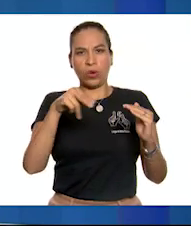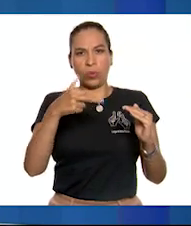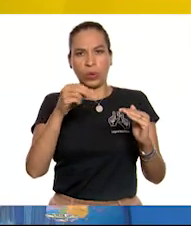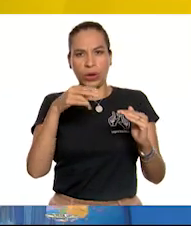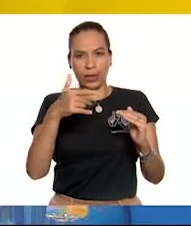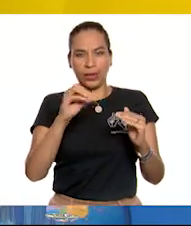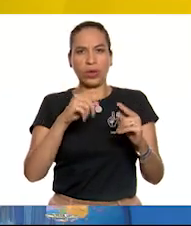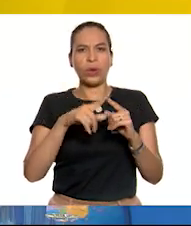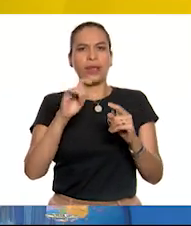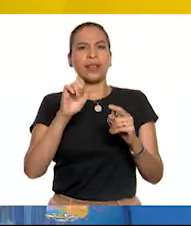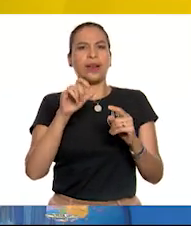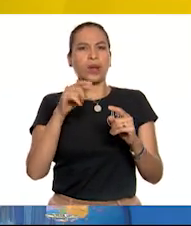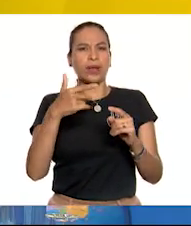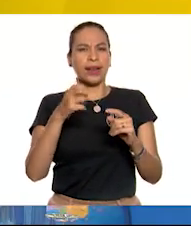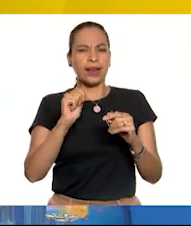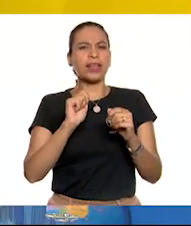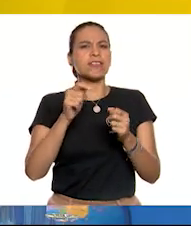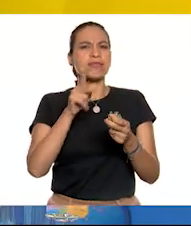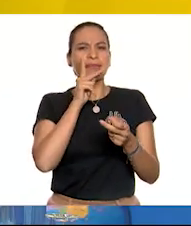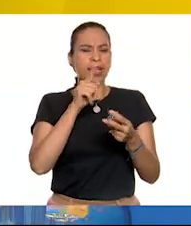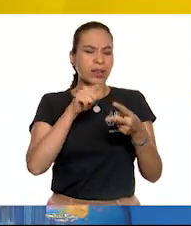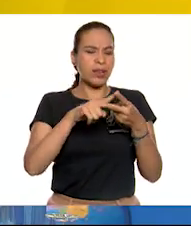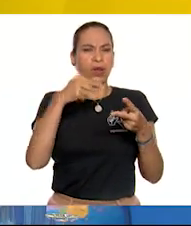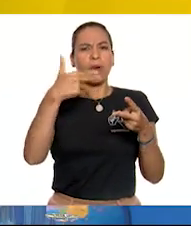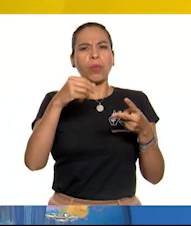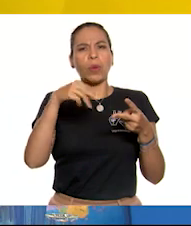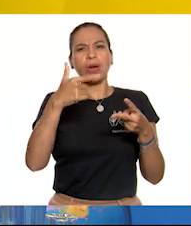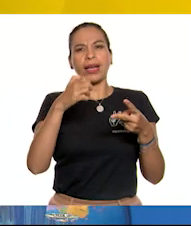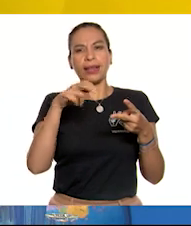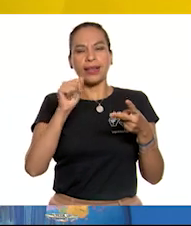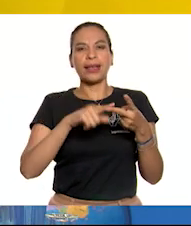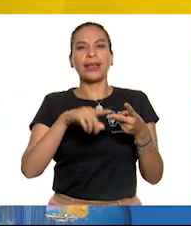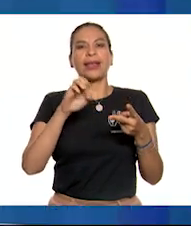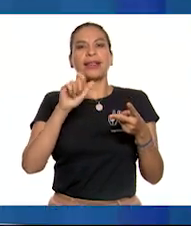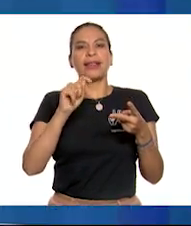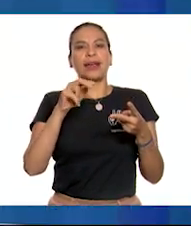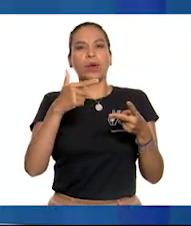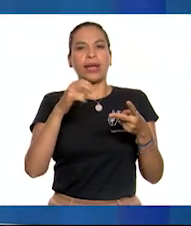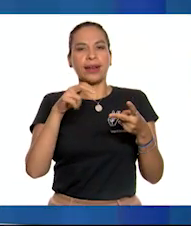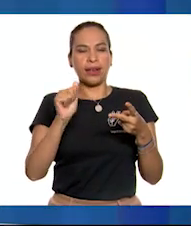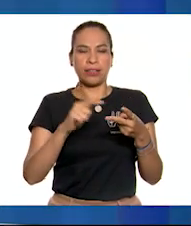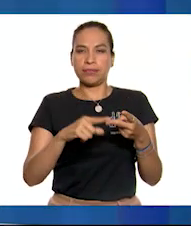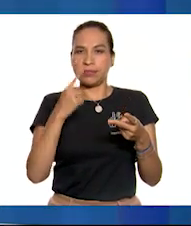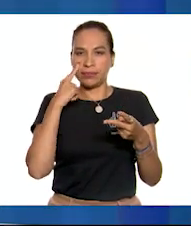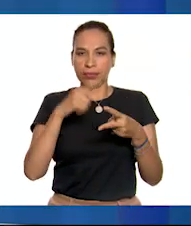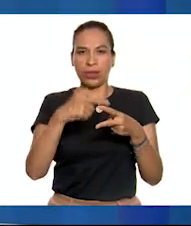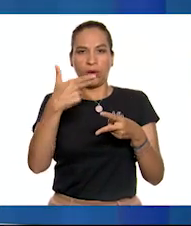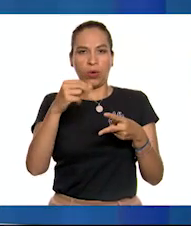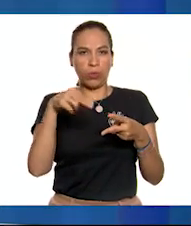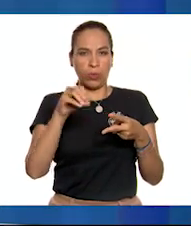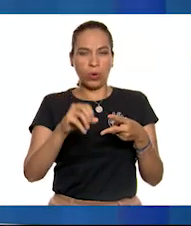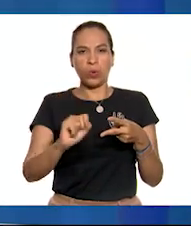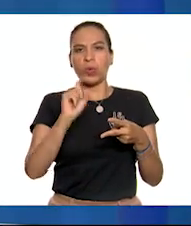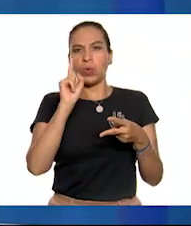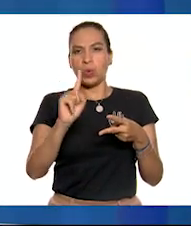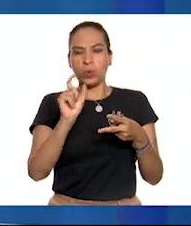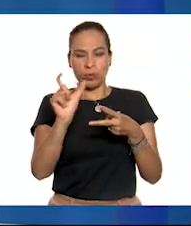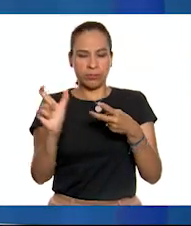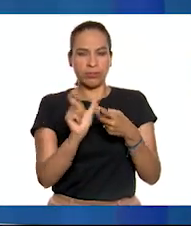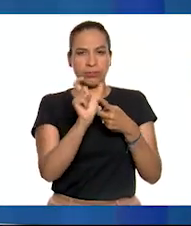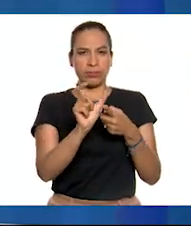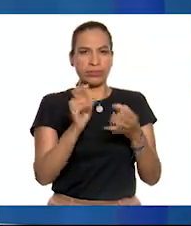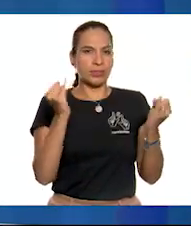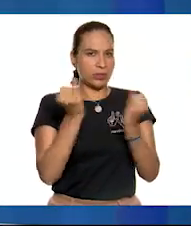heterogénea. ¿Qué quiere decir las palabras homogéneo y heterogéneo? Ah, pues mira, homo es de un prefijo que